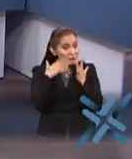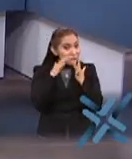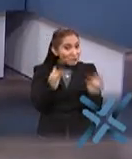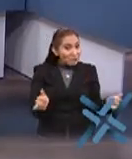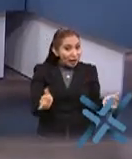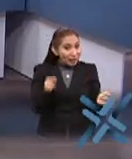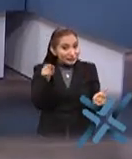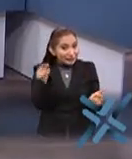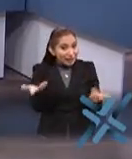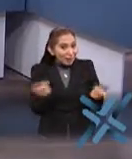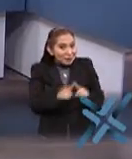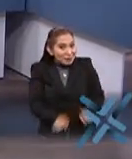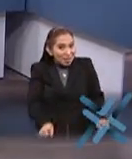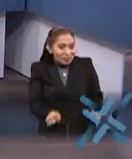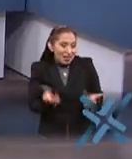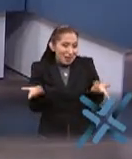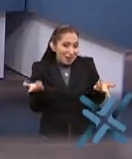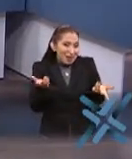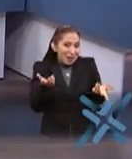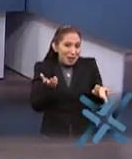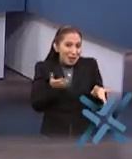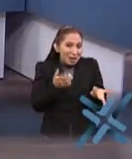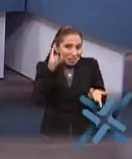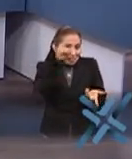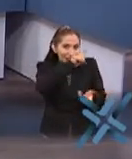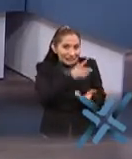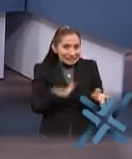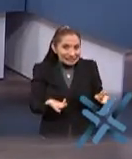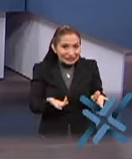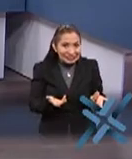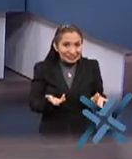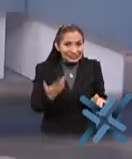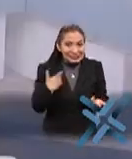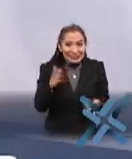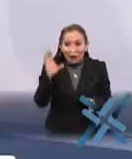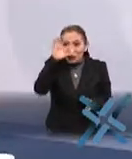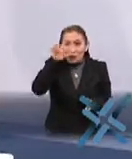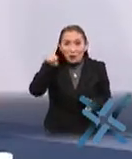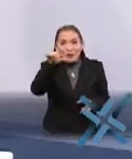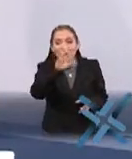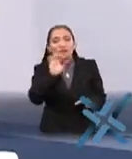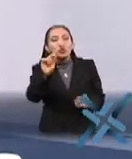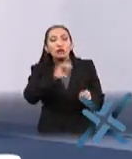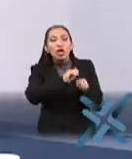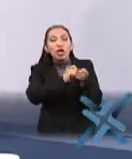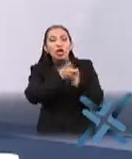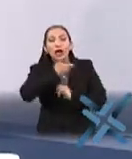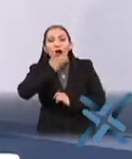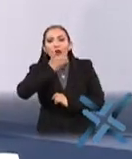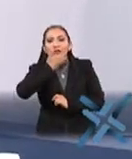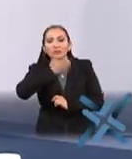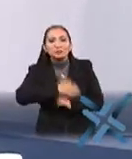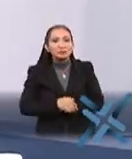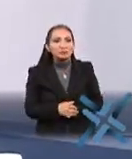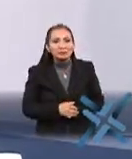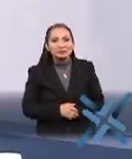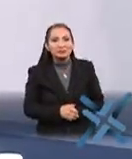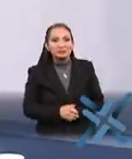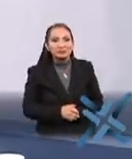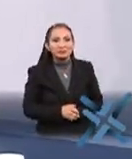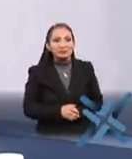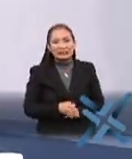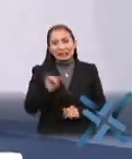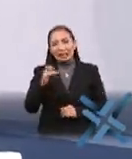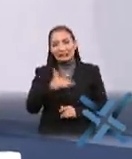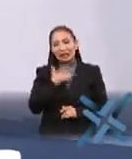París? Al principio supongo que pudo haber sido, sí. ¿no? la cultura. ¿Y cómo te adaptaste a esta cultura diferente?